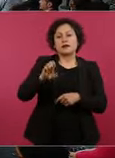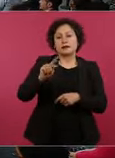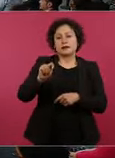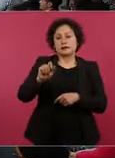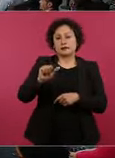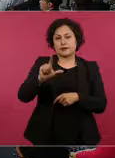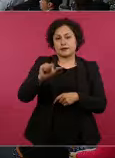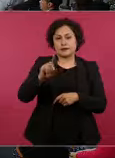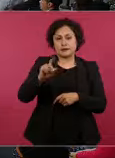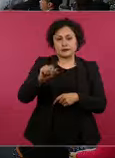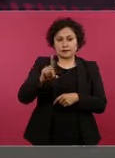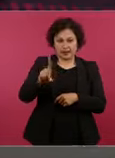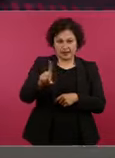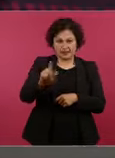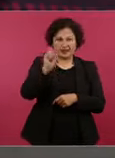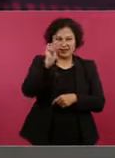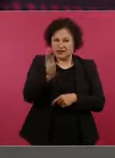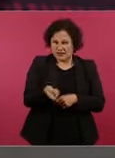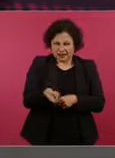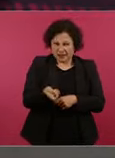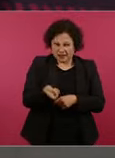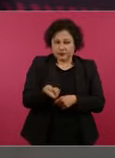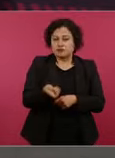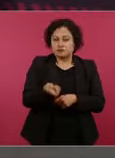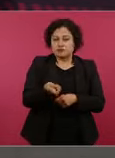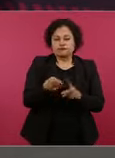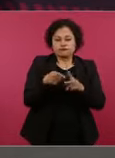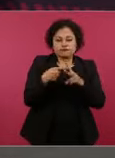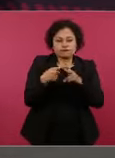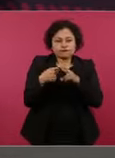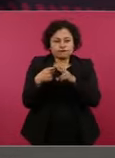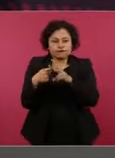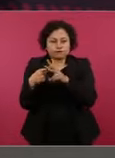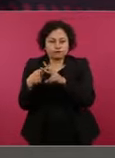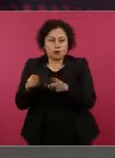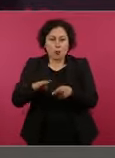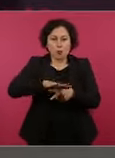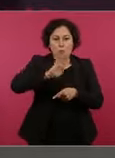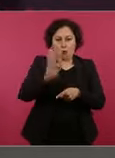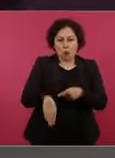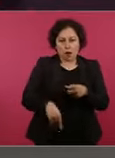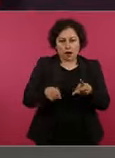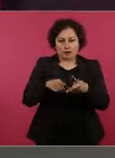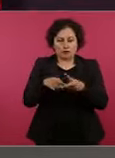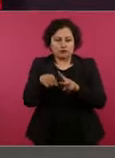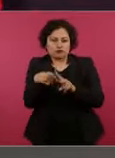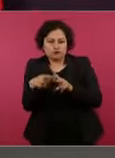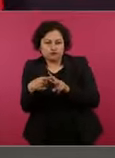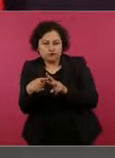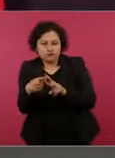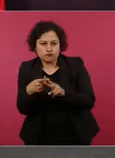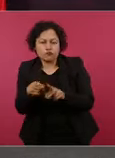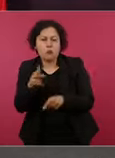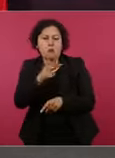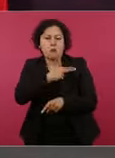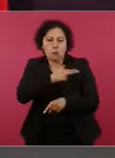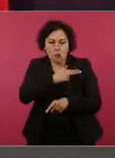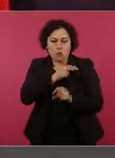es el número de muertos, de heridos, de detenidos que se